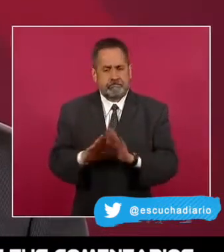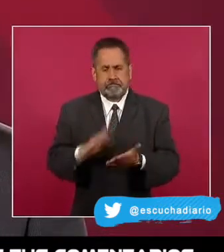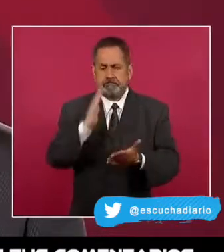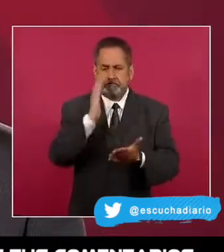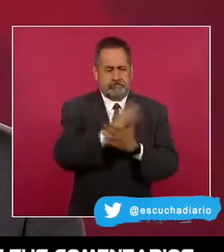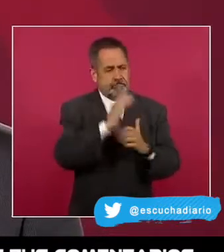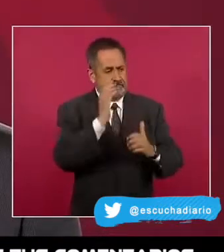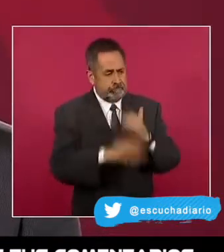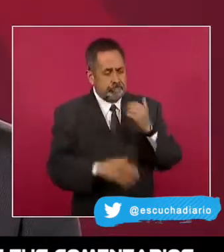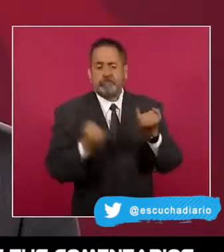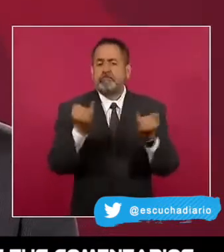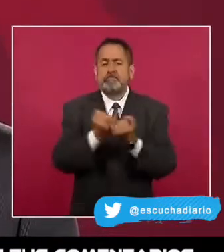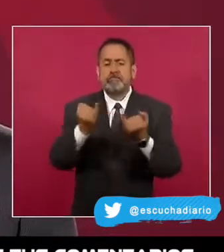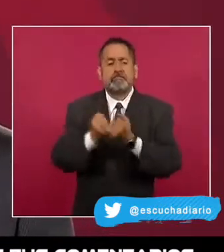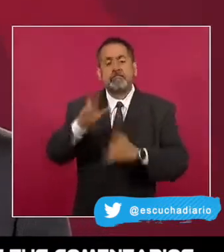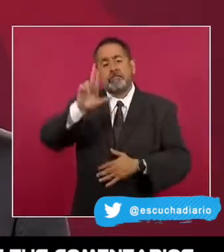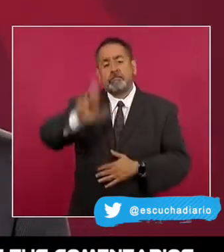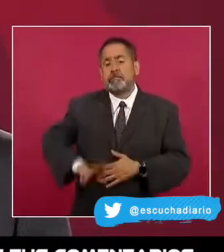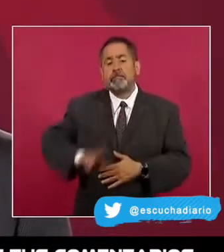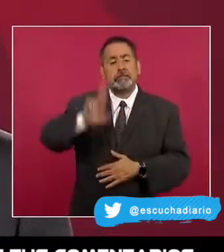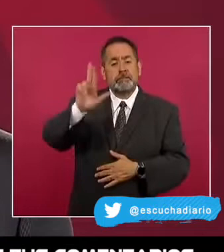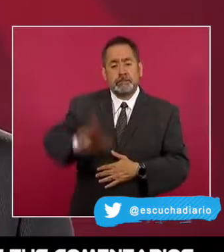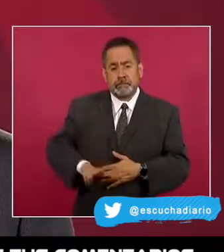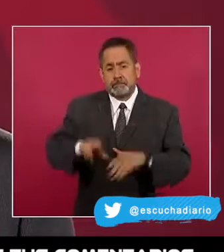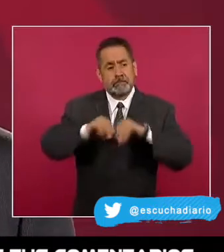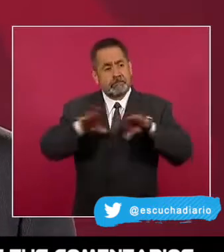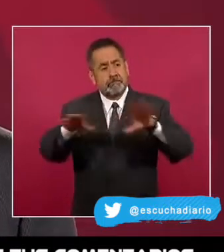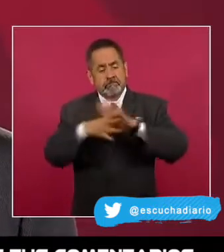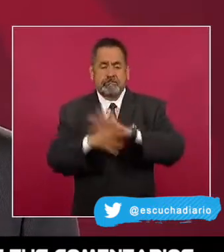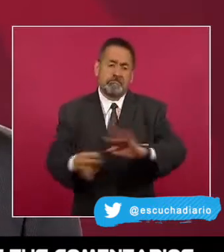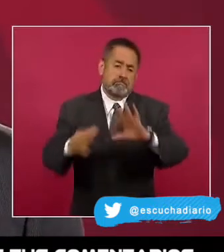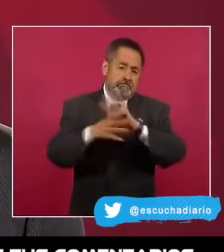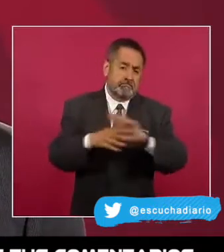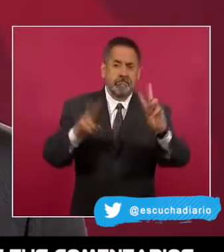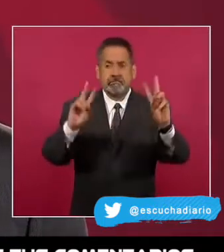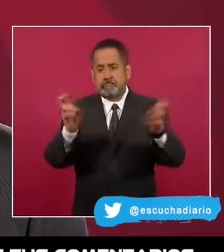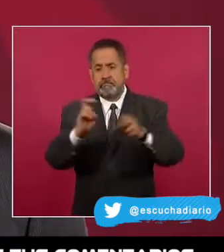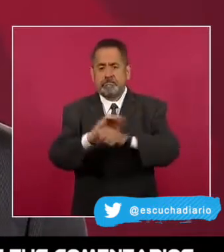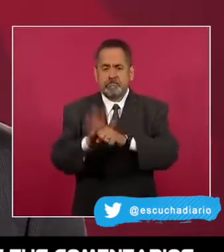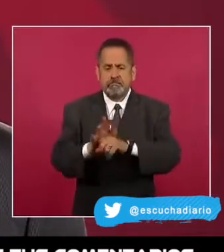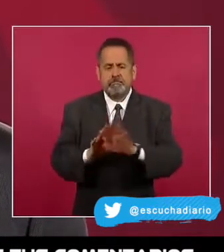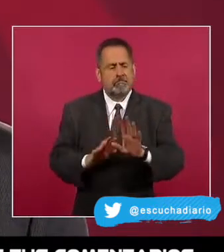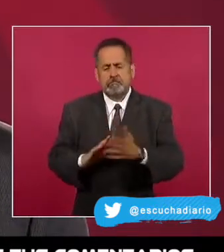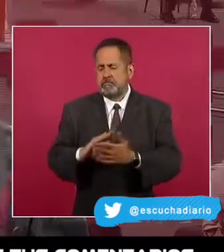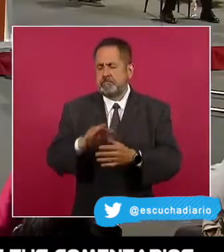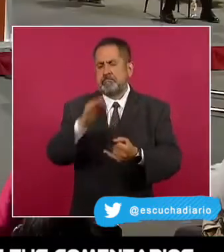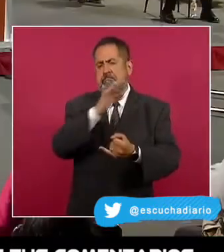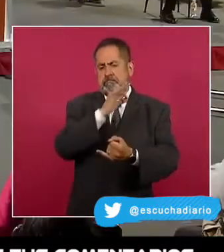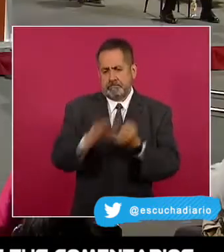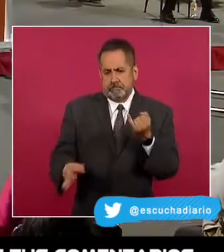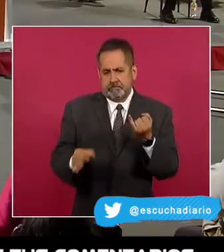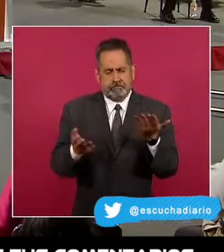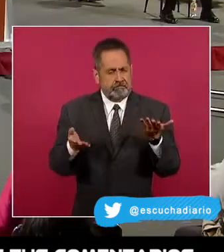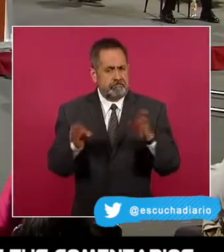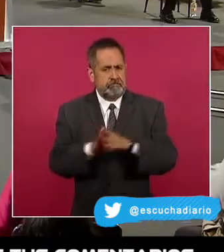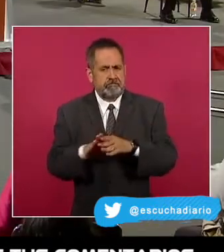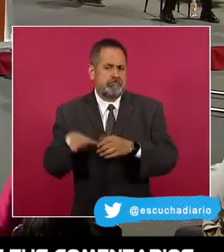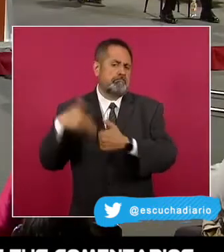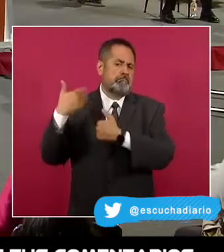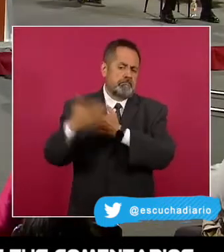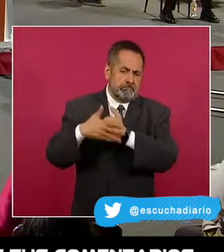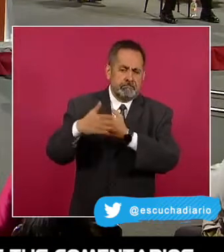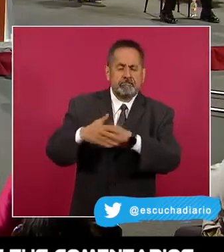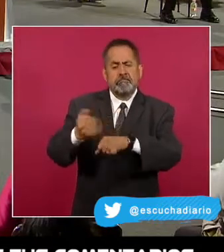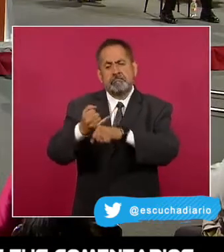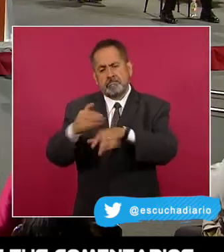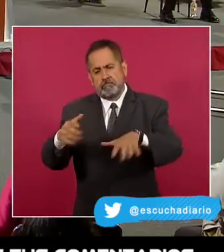utilizando de forma correcta el cubrebocas en todo momento. Sana distancia, cuando menos de 1.5 metros. Lavado frecuente